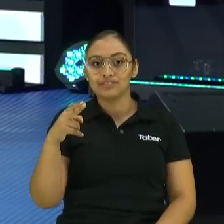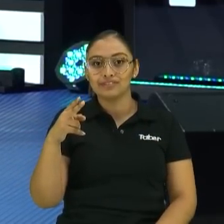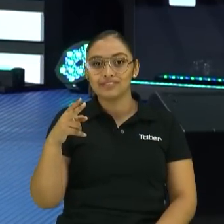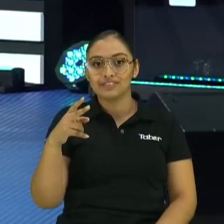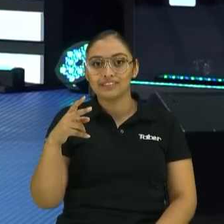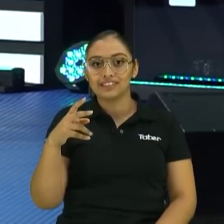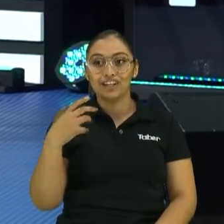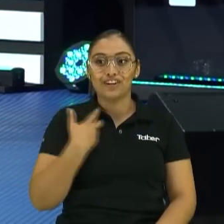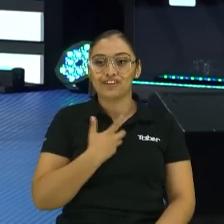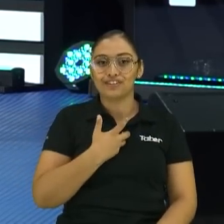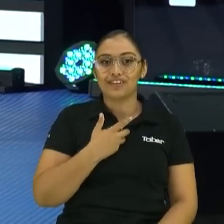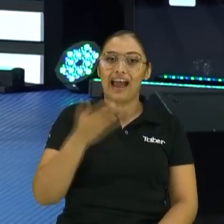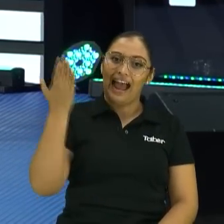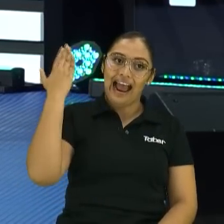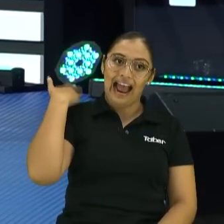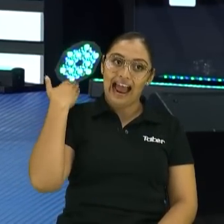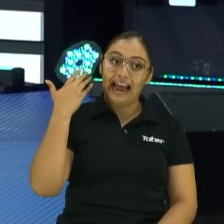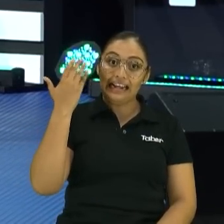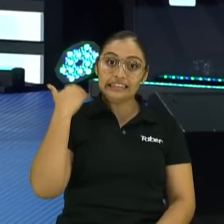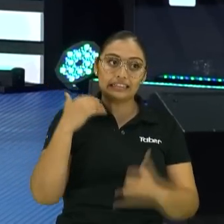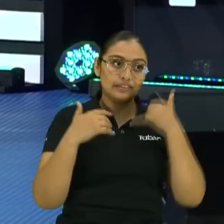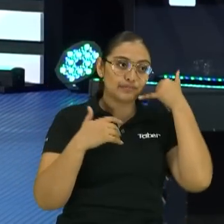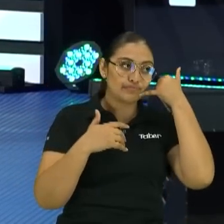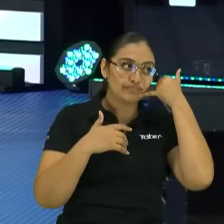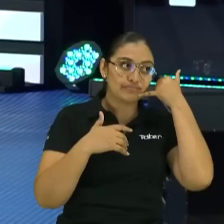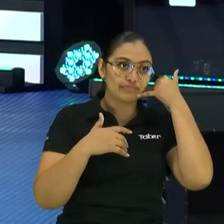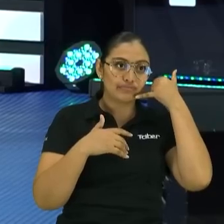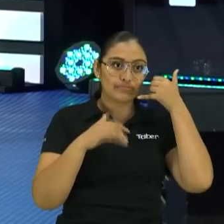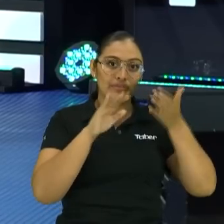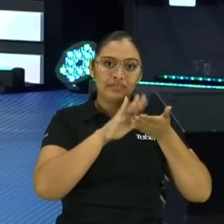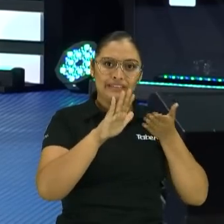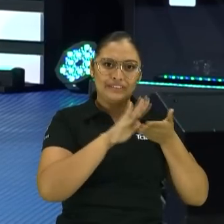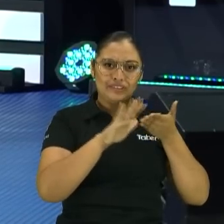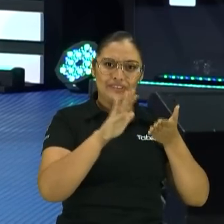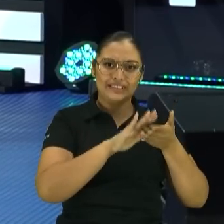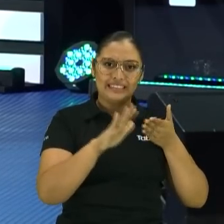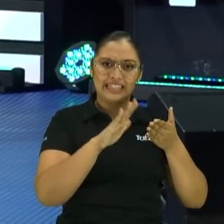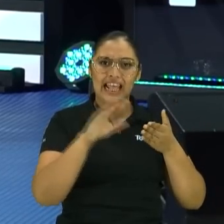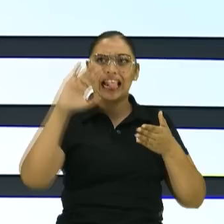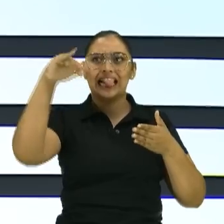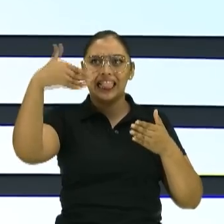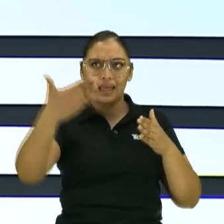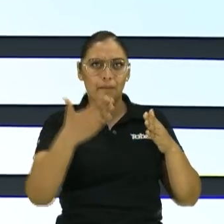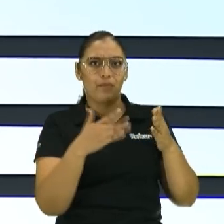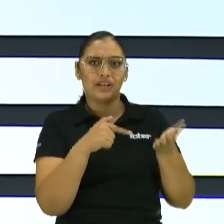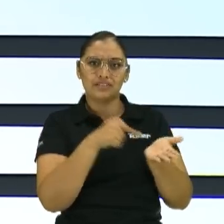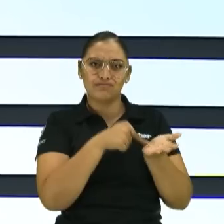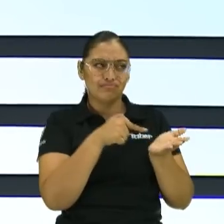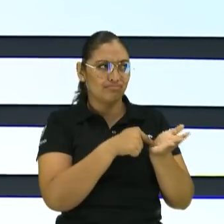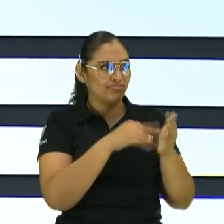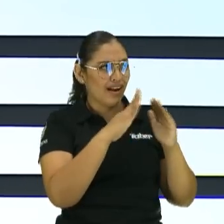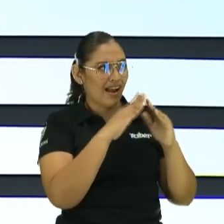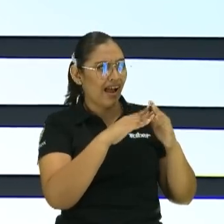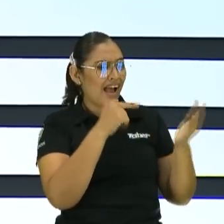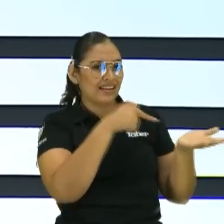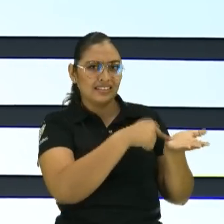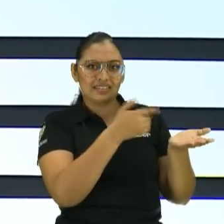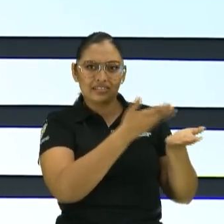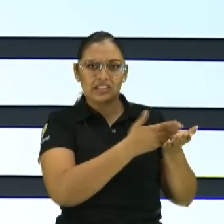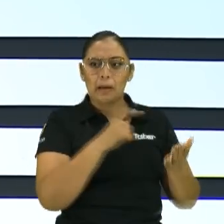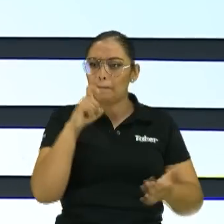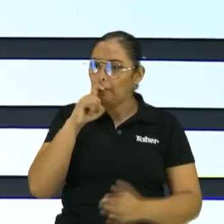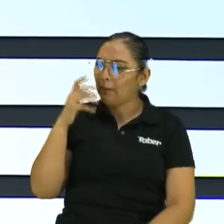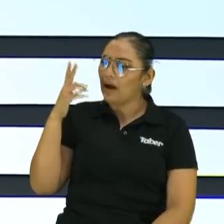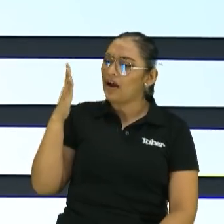con anterioridad seguía contando y seguía contando hasta que llegaban esas facturas a la casa y nuestros padres nos regañaban porque hablamos de todo